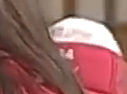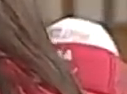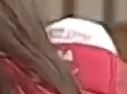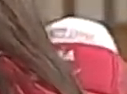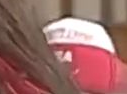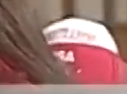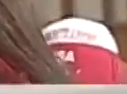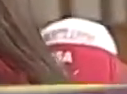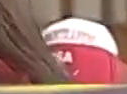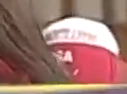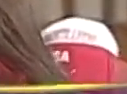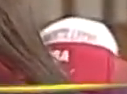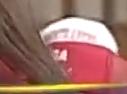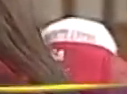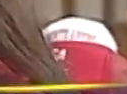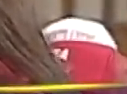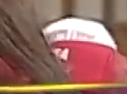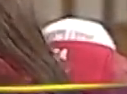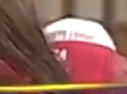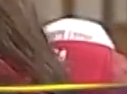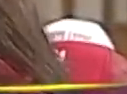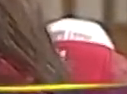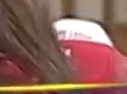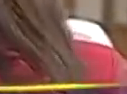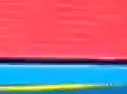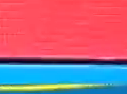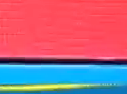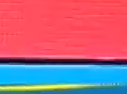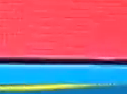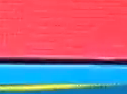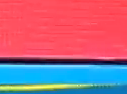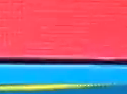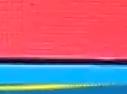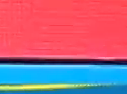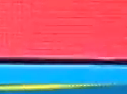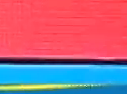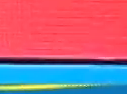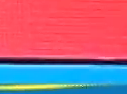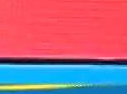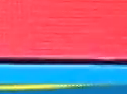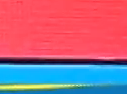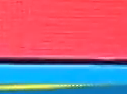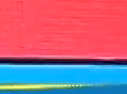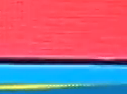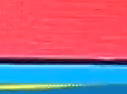Bolivariana de Venezuela, Nicolás Maduro Moros.